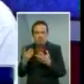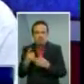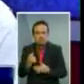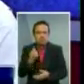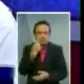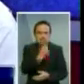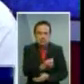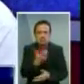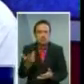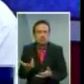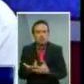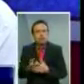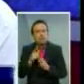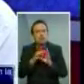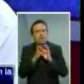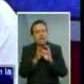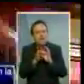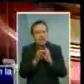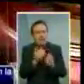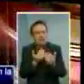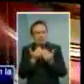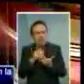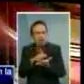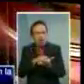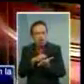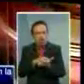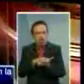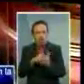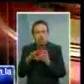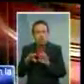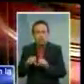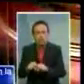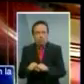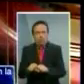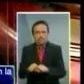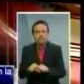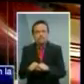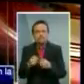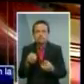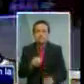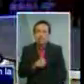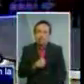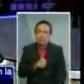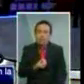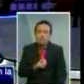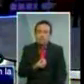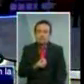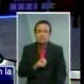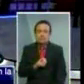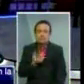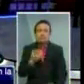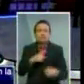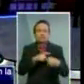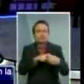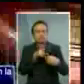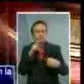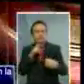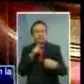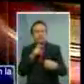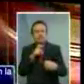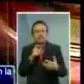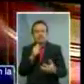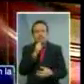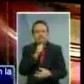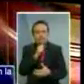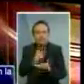vista en la campaña. Así que... Pero usted agradece el apoyo económico, agradece el cupo, pero y agradecido salirse antes de terminar,